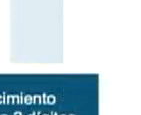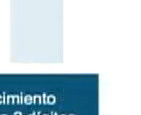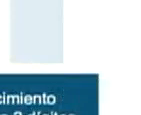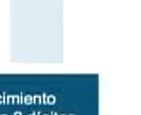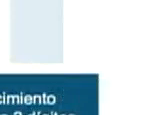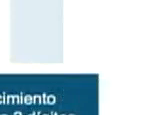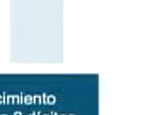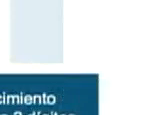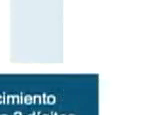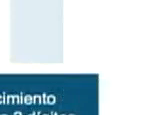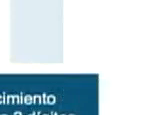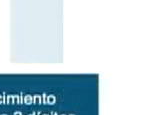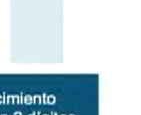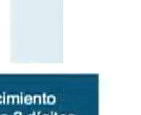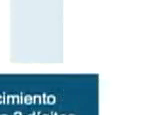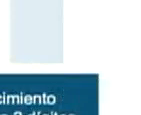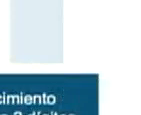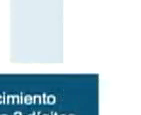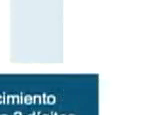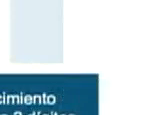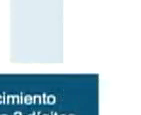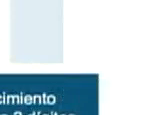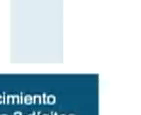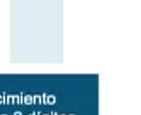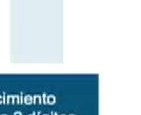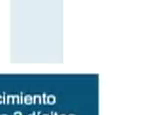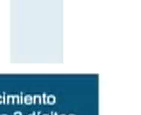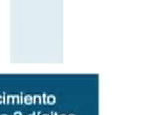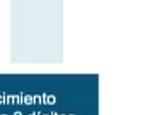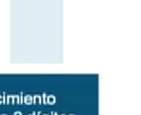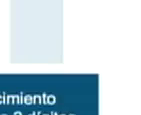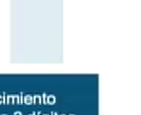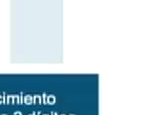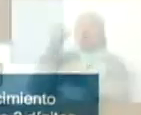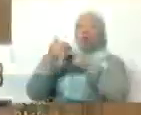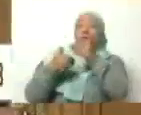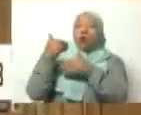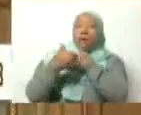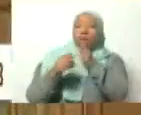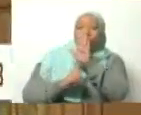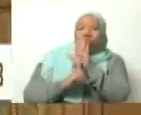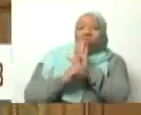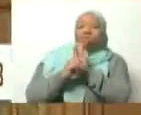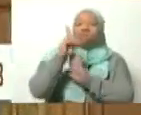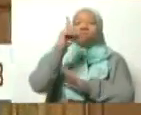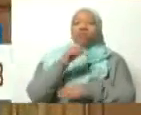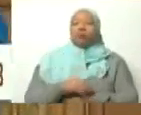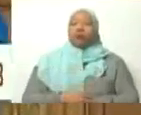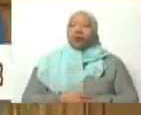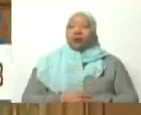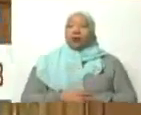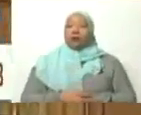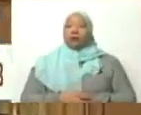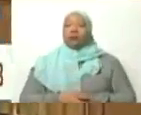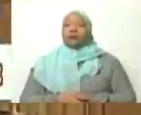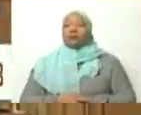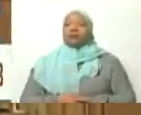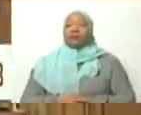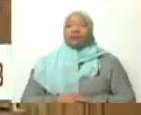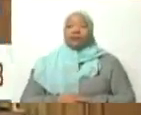total seguridad y certeza que el crecimiento en el año 2022 será de 2 dígitos y el Fondo Monetario tendrá